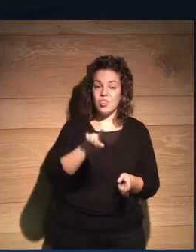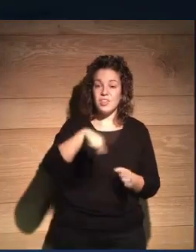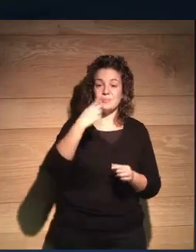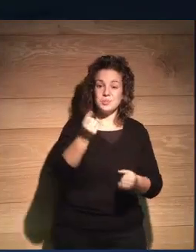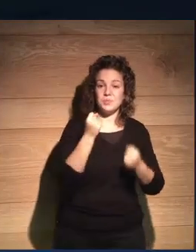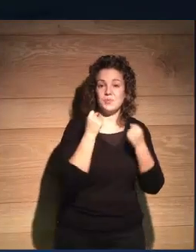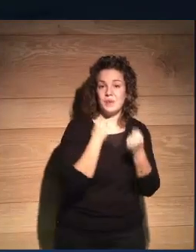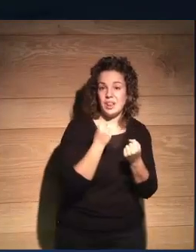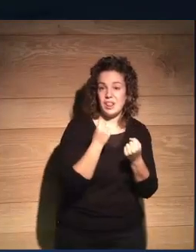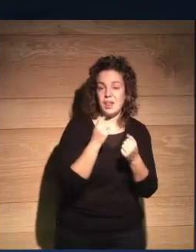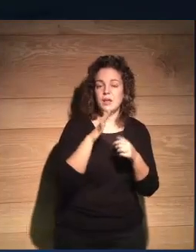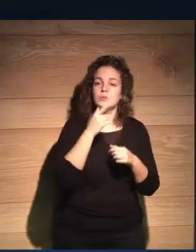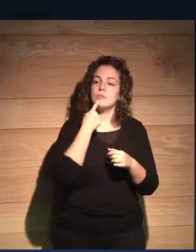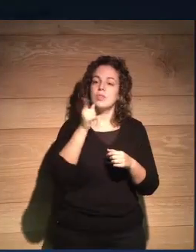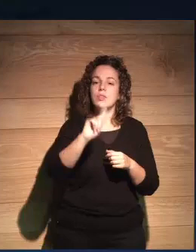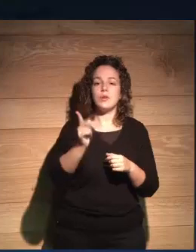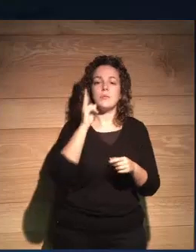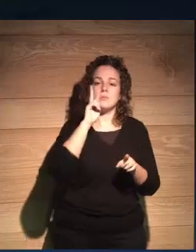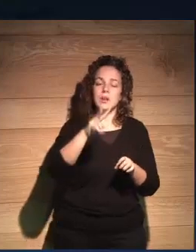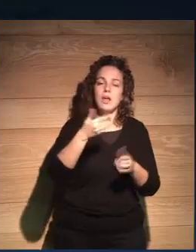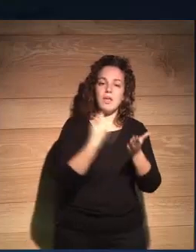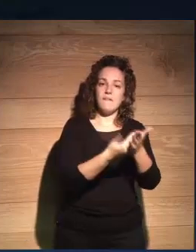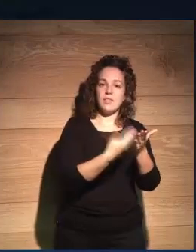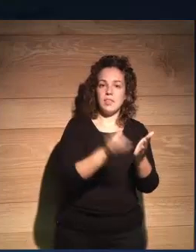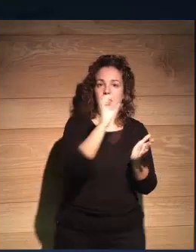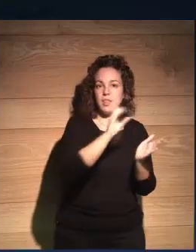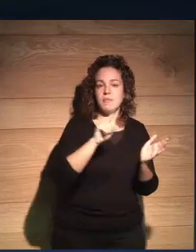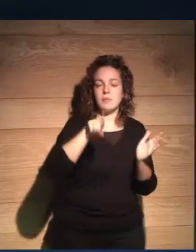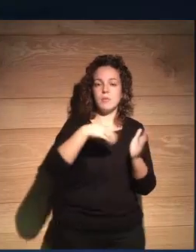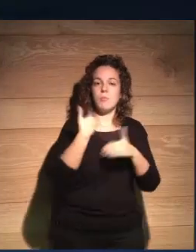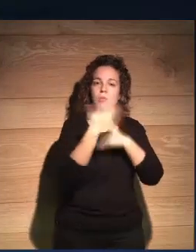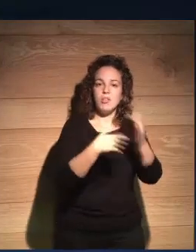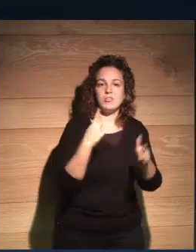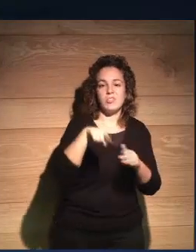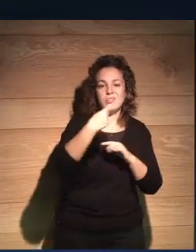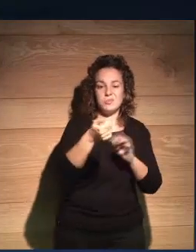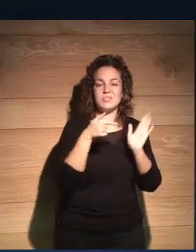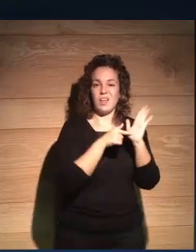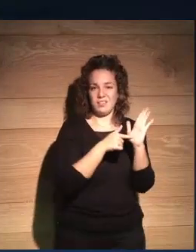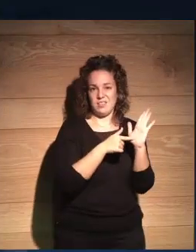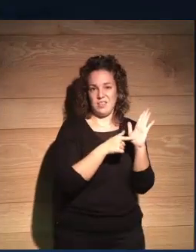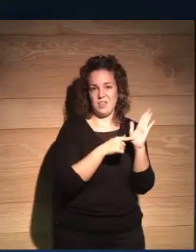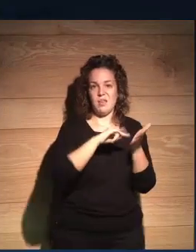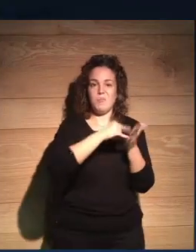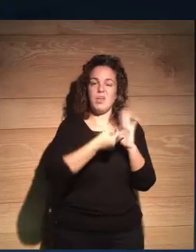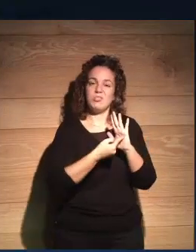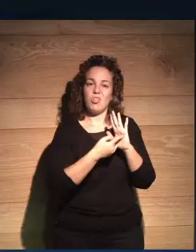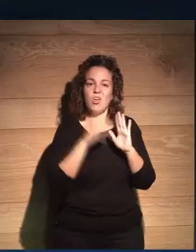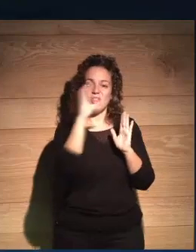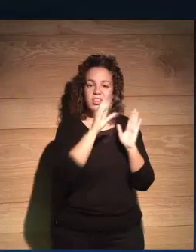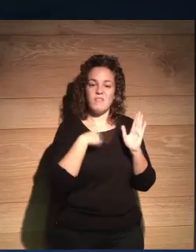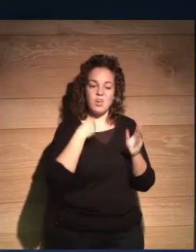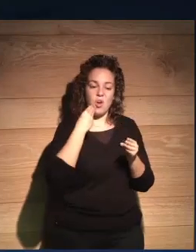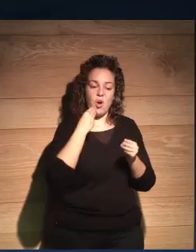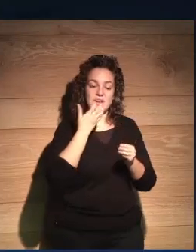luego fuerza cuando tú dices, no, mira, las evidencias científicas después de todo el proceso son estas. Y el método científico, bien